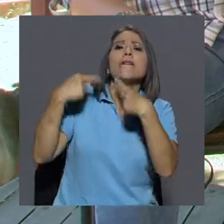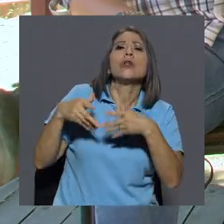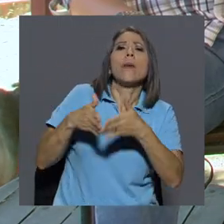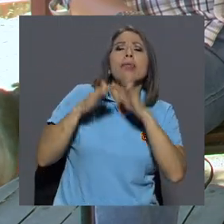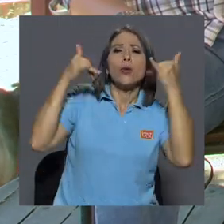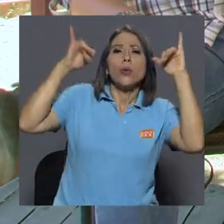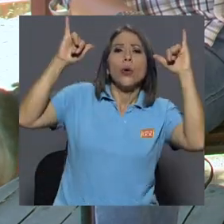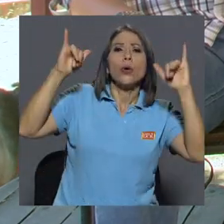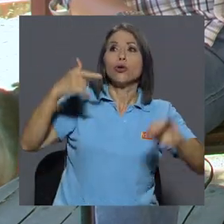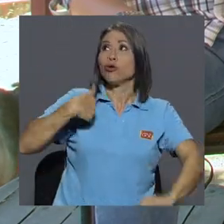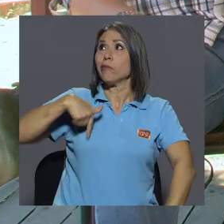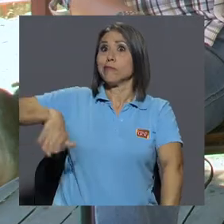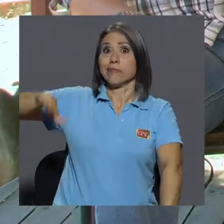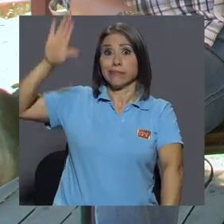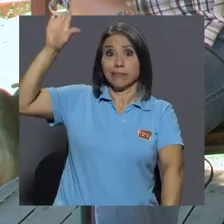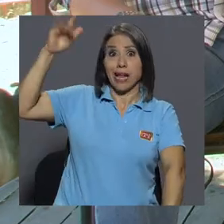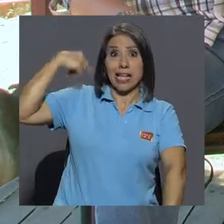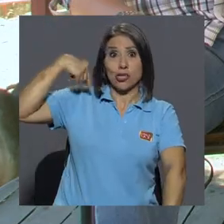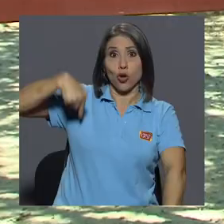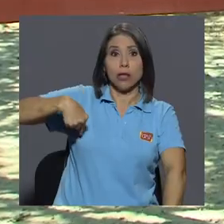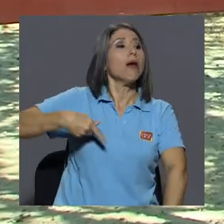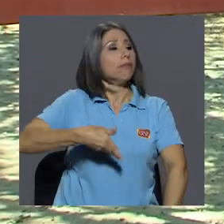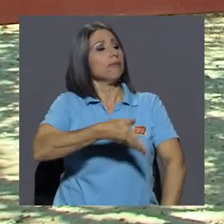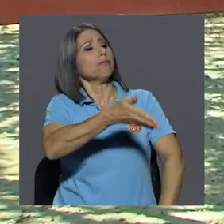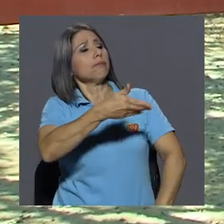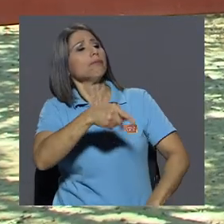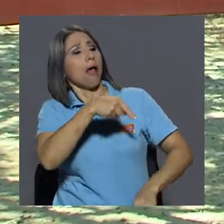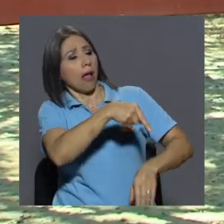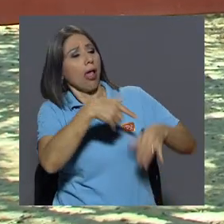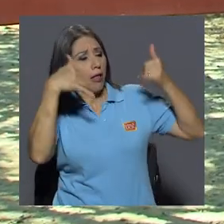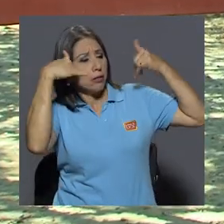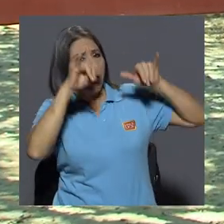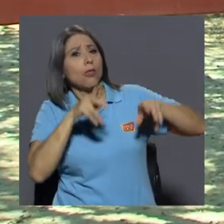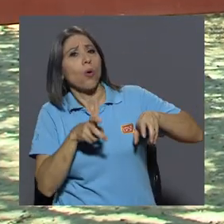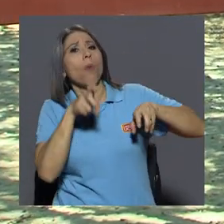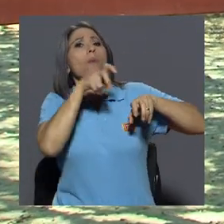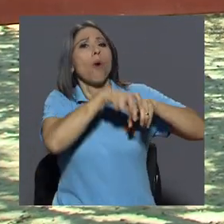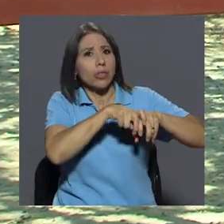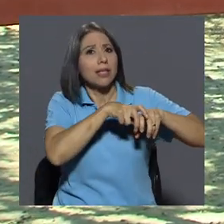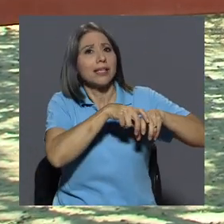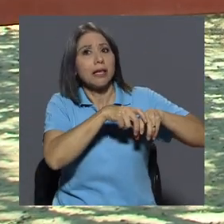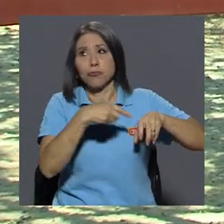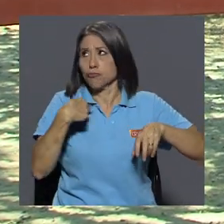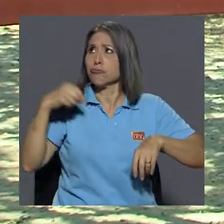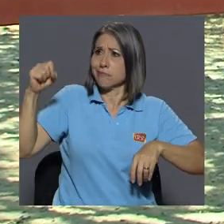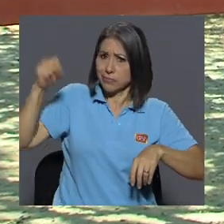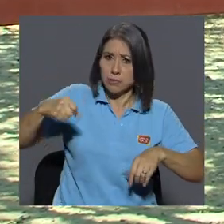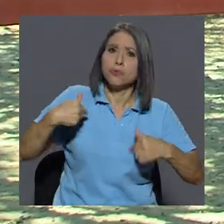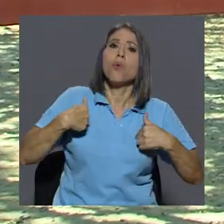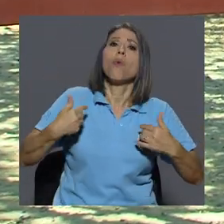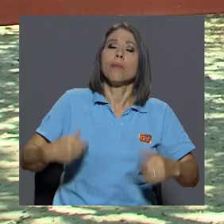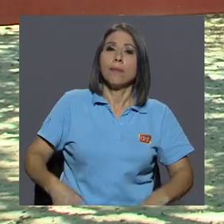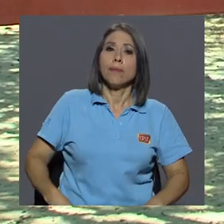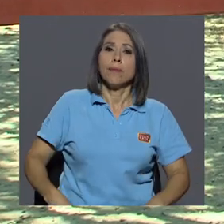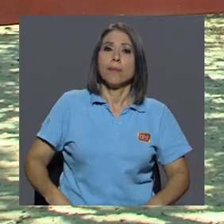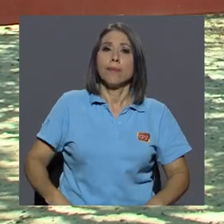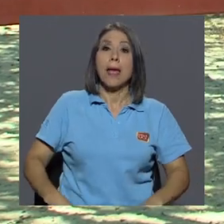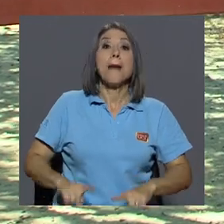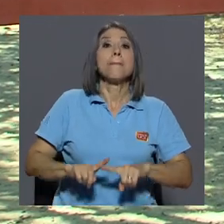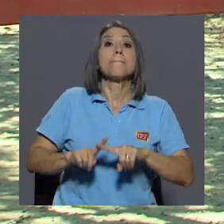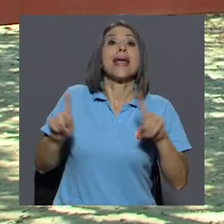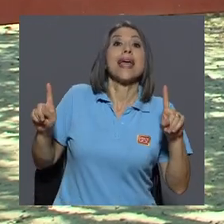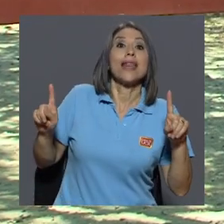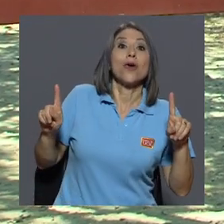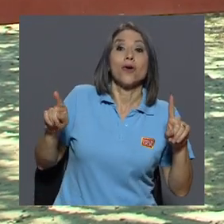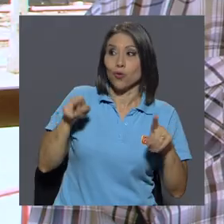estoy. Montes en ese toro. Si me monto, le digo. Pero. Usted lo prepara. Yo lo